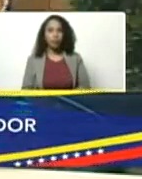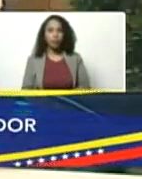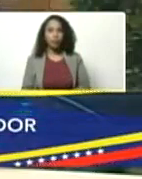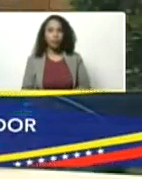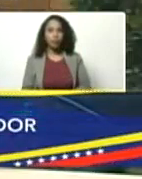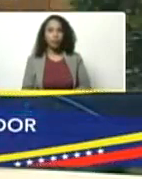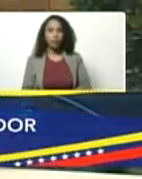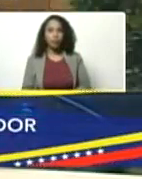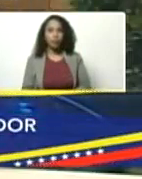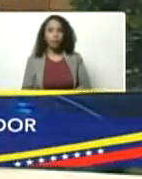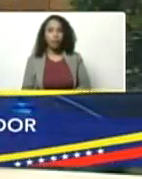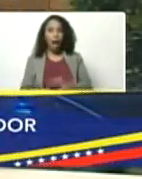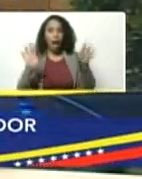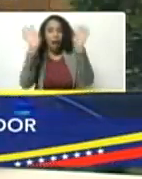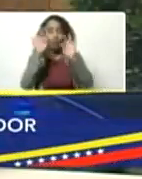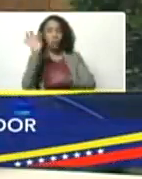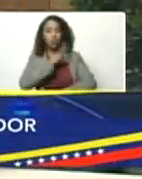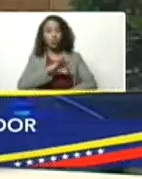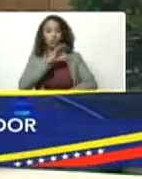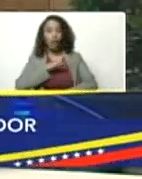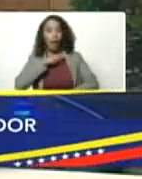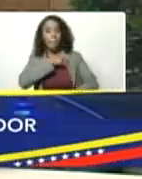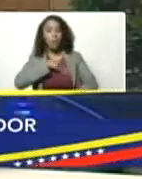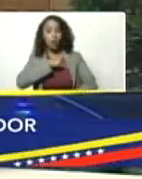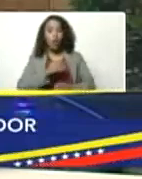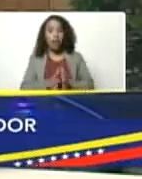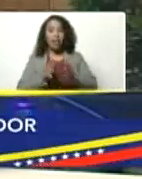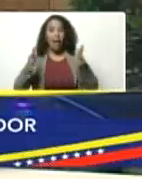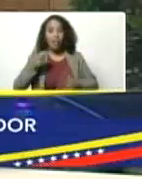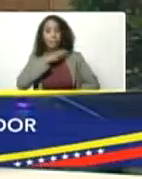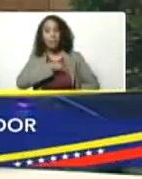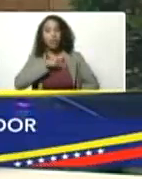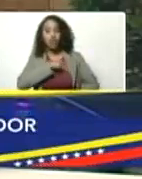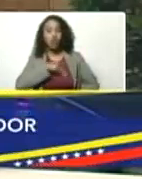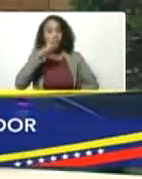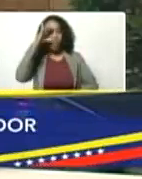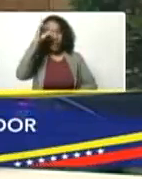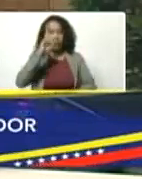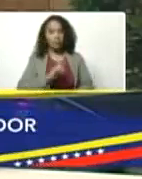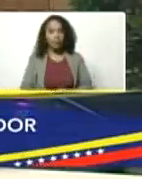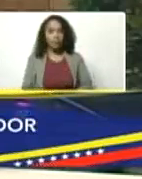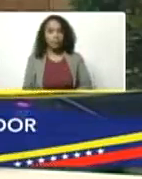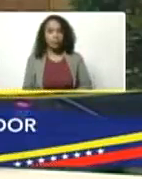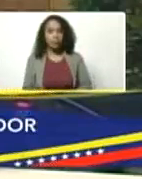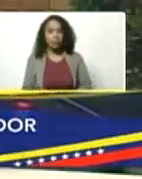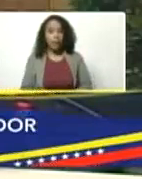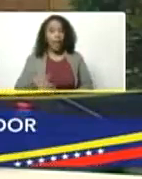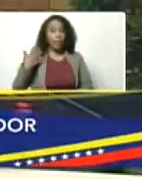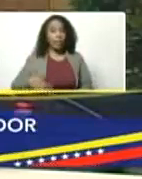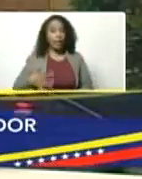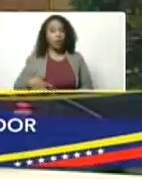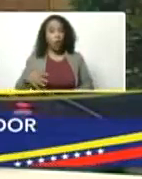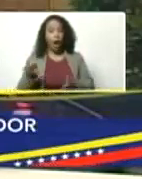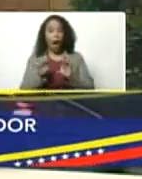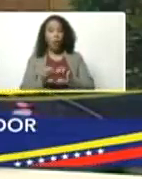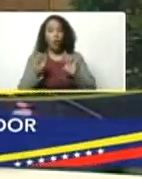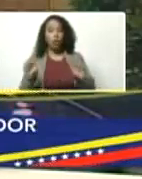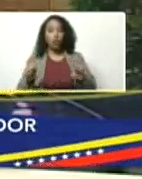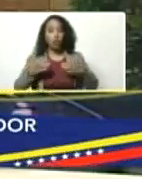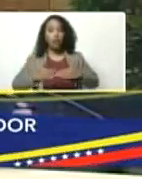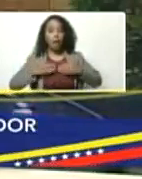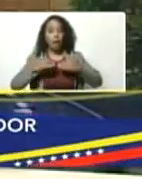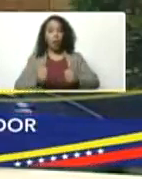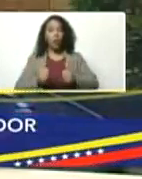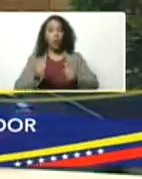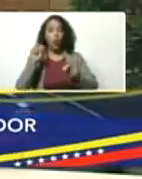La dimensión social, las misiones y grandes misiones, Delcy. El derecho a la educación, a la salud,